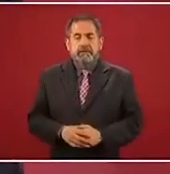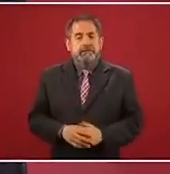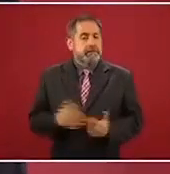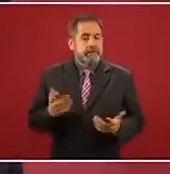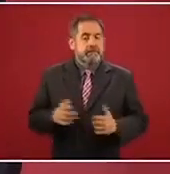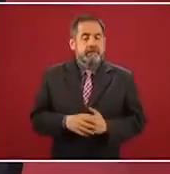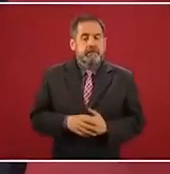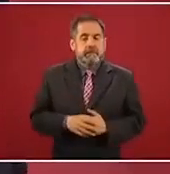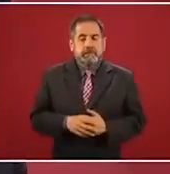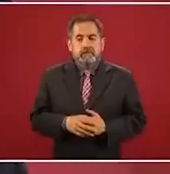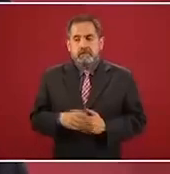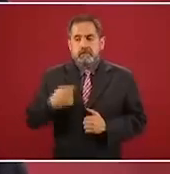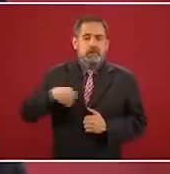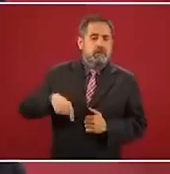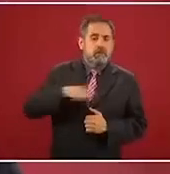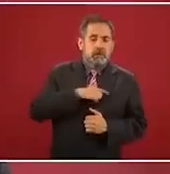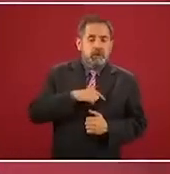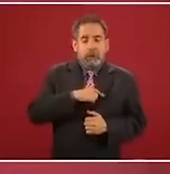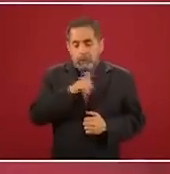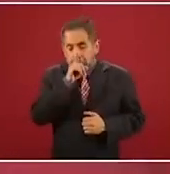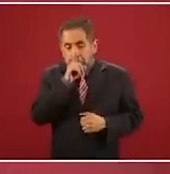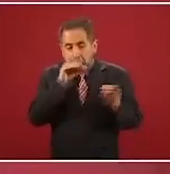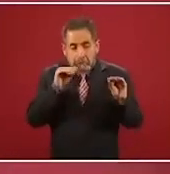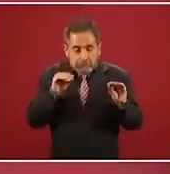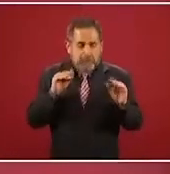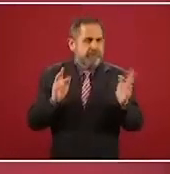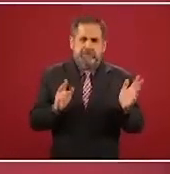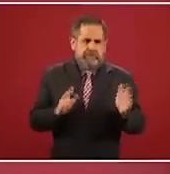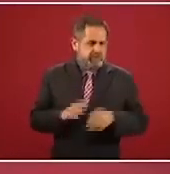porque ni modo que nos vamos a quedar callados,